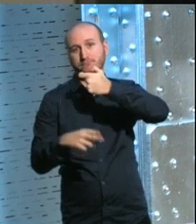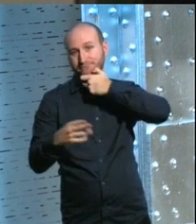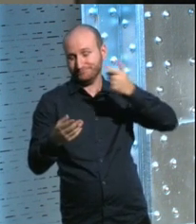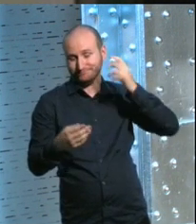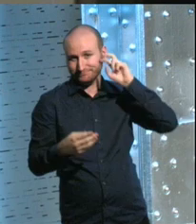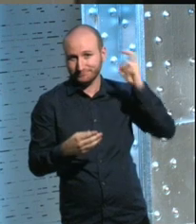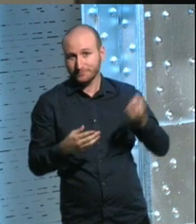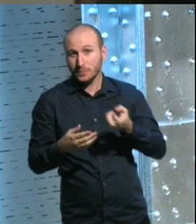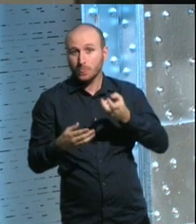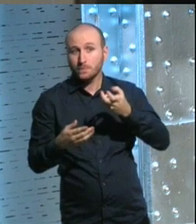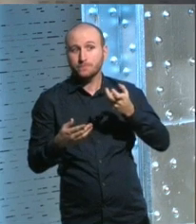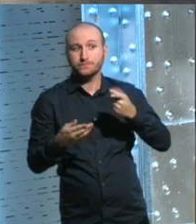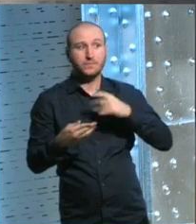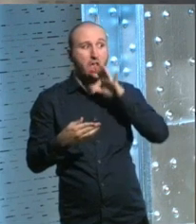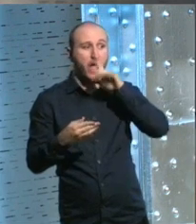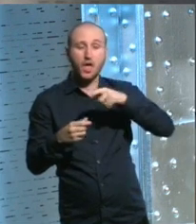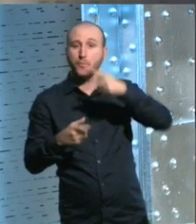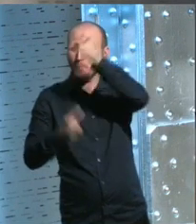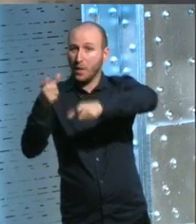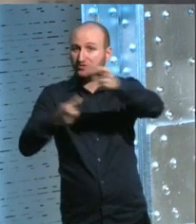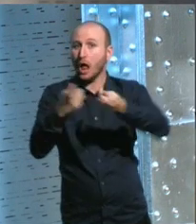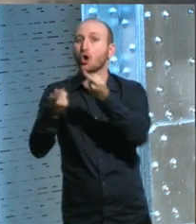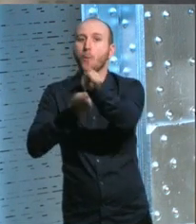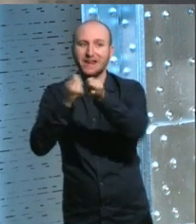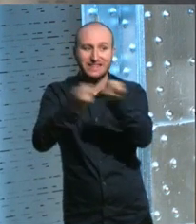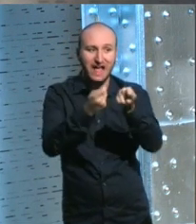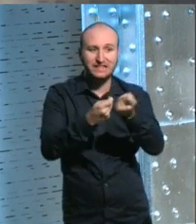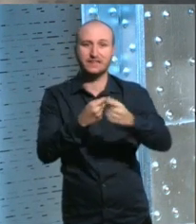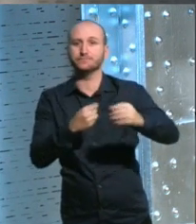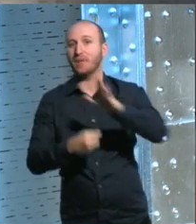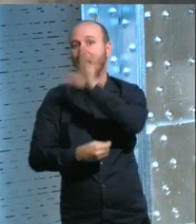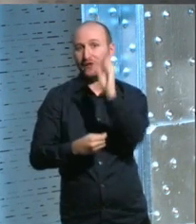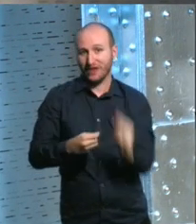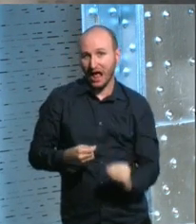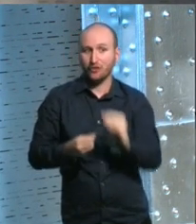y todos los comerciantes africanos pueden poner